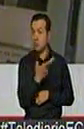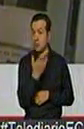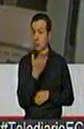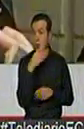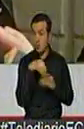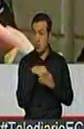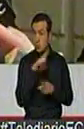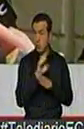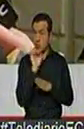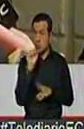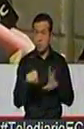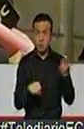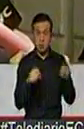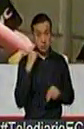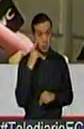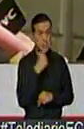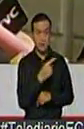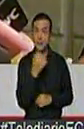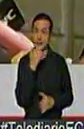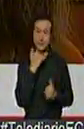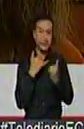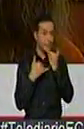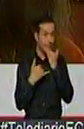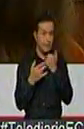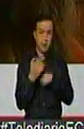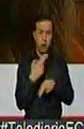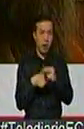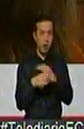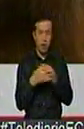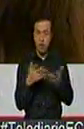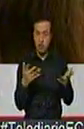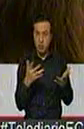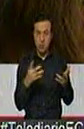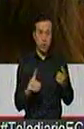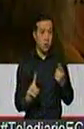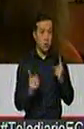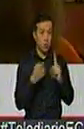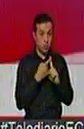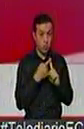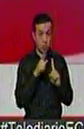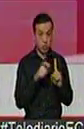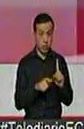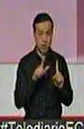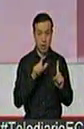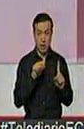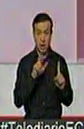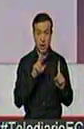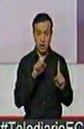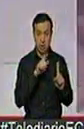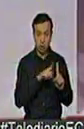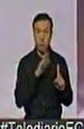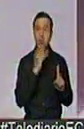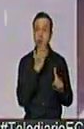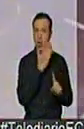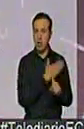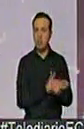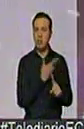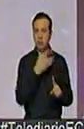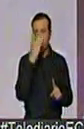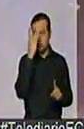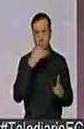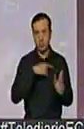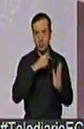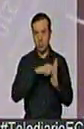al país. En un posible delito de peculado. Este no es el único caso en contra de Larrea. La exfuncionaria ya tiene 4 sentencias.